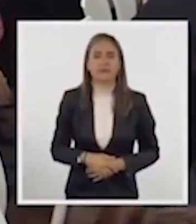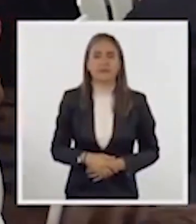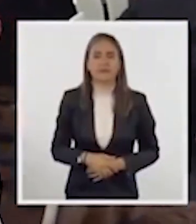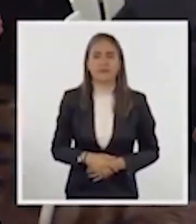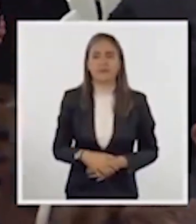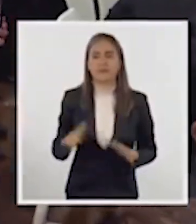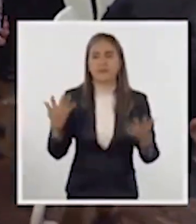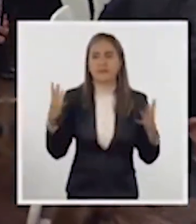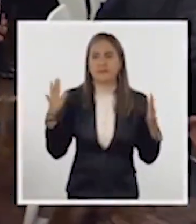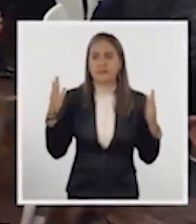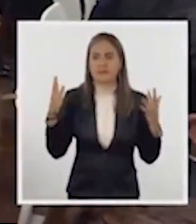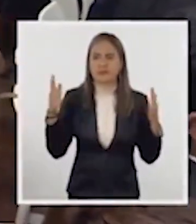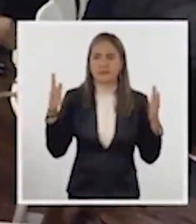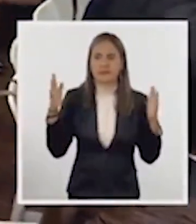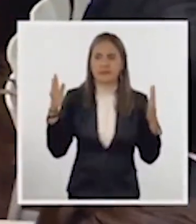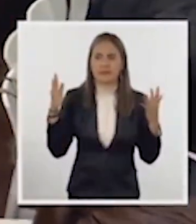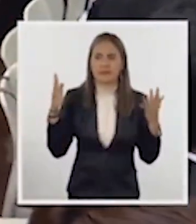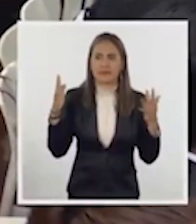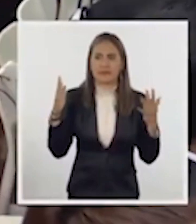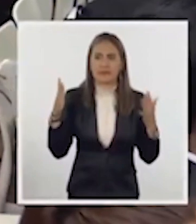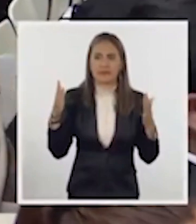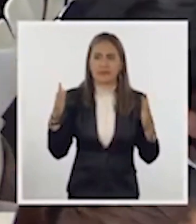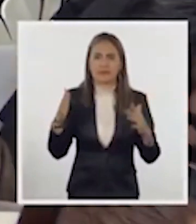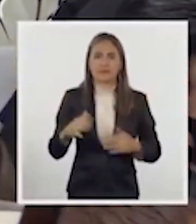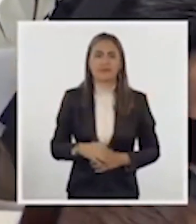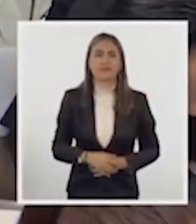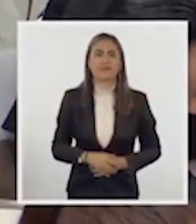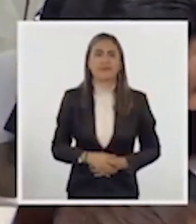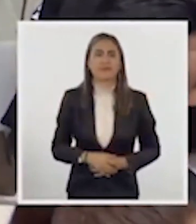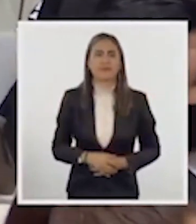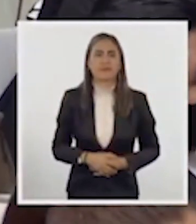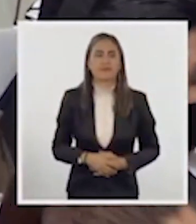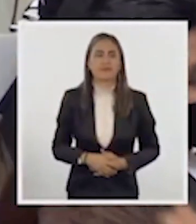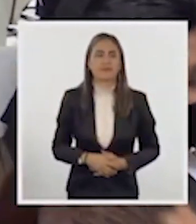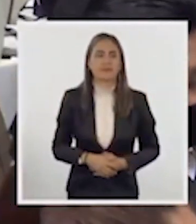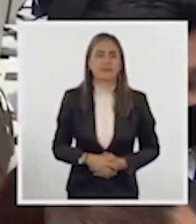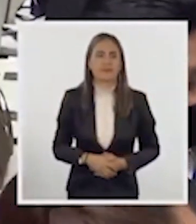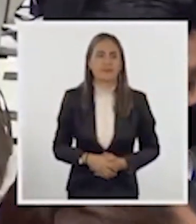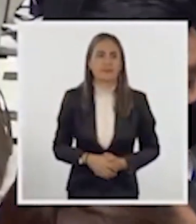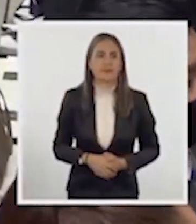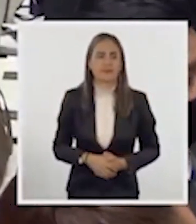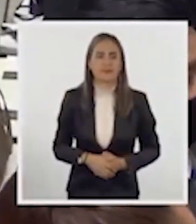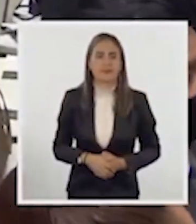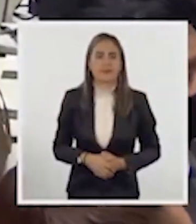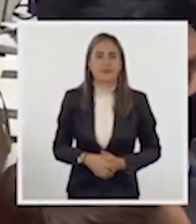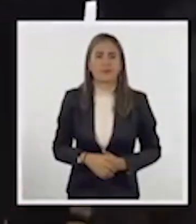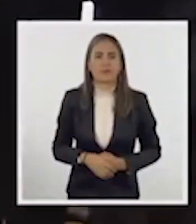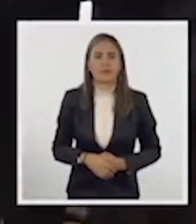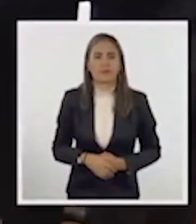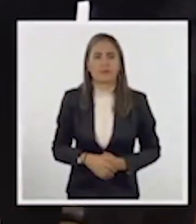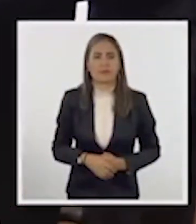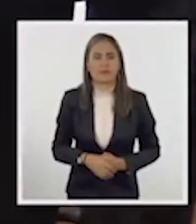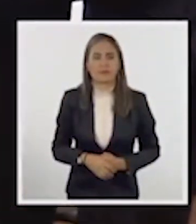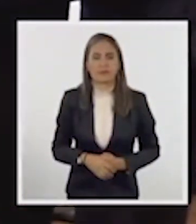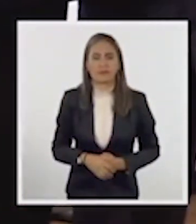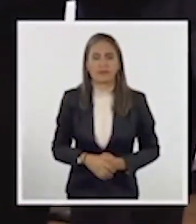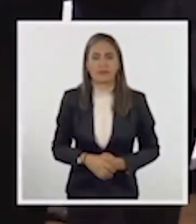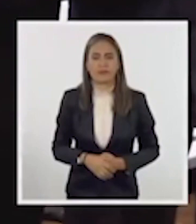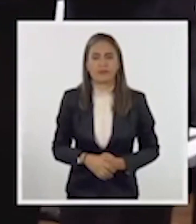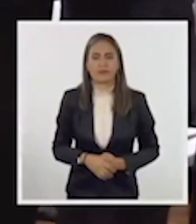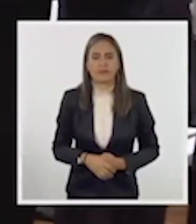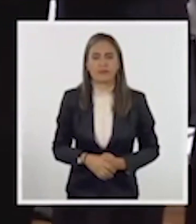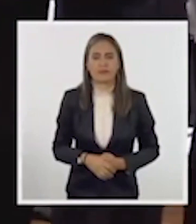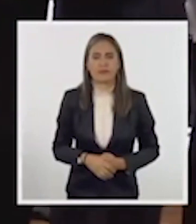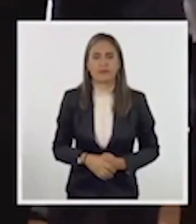Las y los representantes de las y los egresados transmitieron su alegría, compartieron su sentir y agradecieron a sus familias,